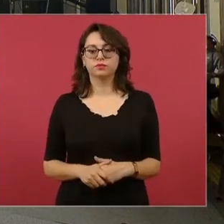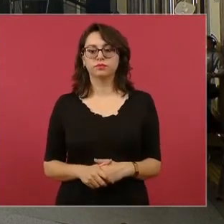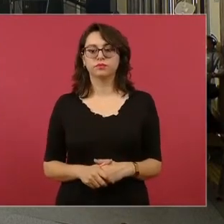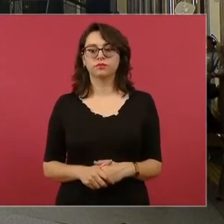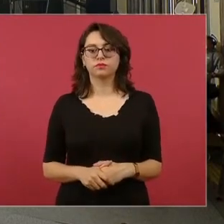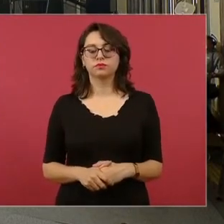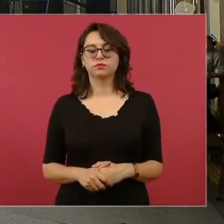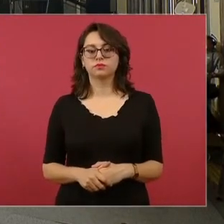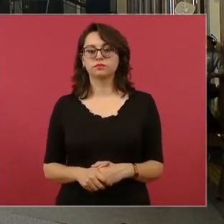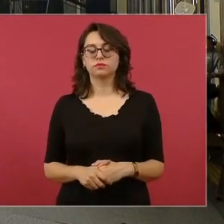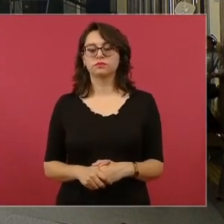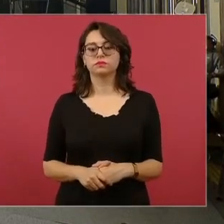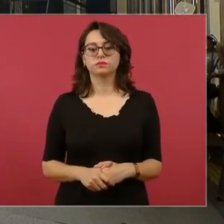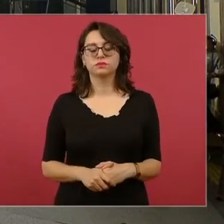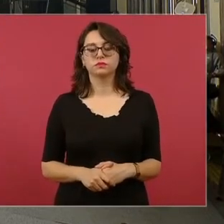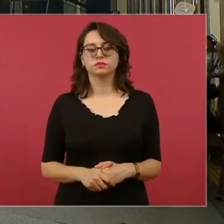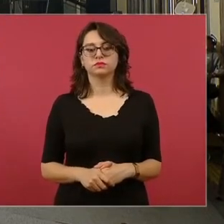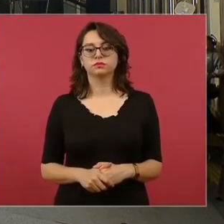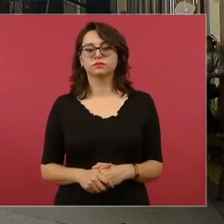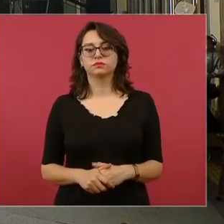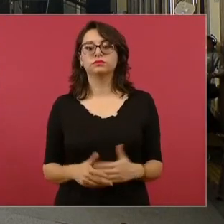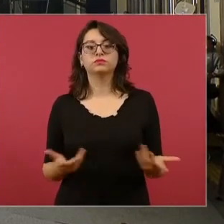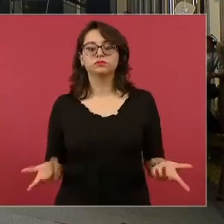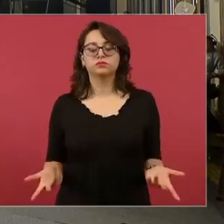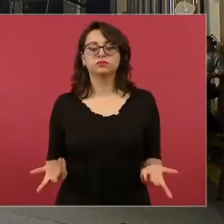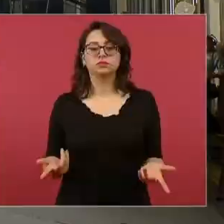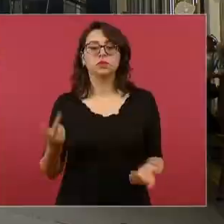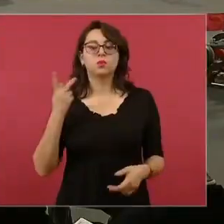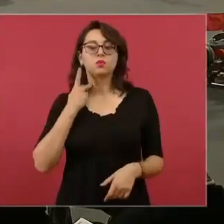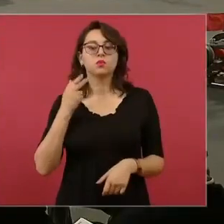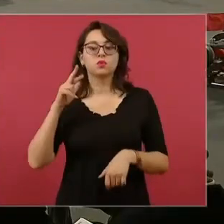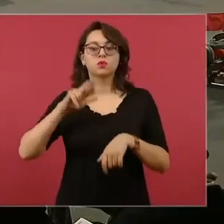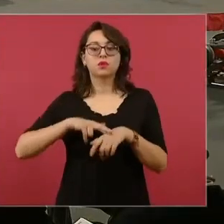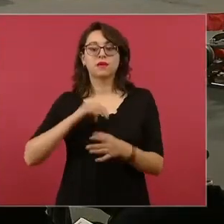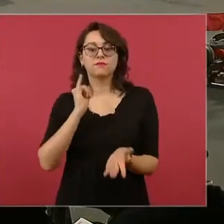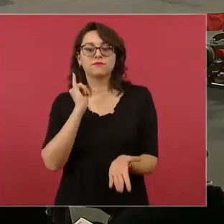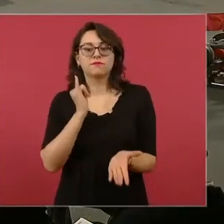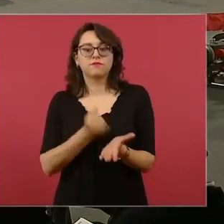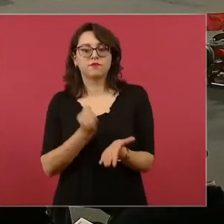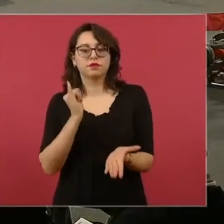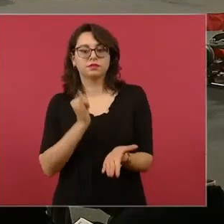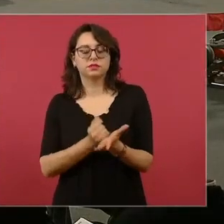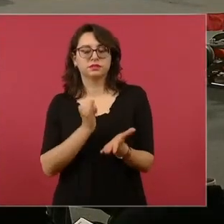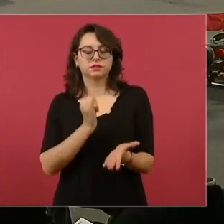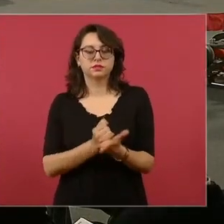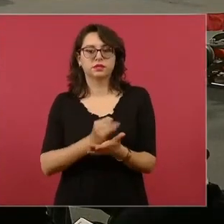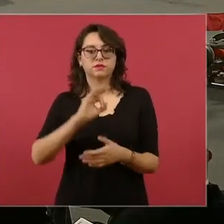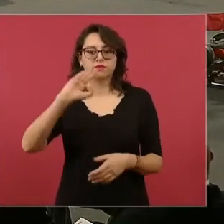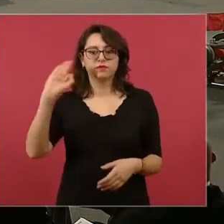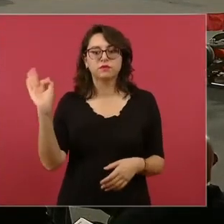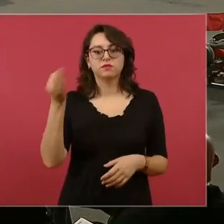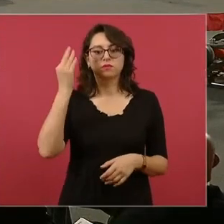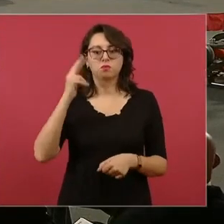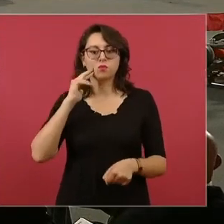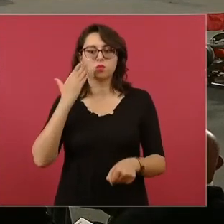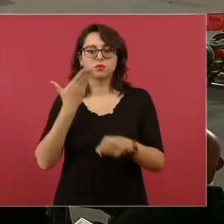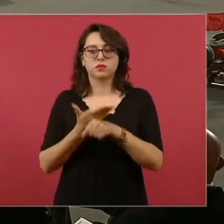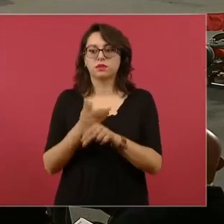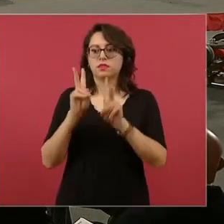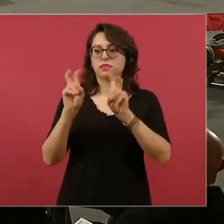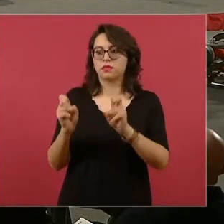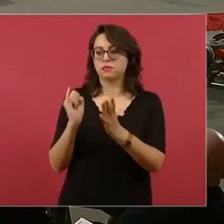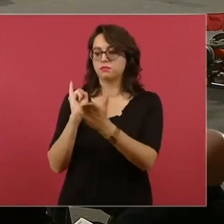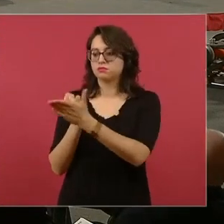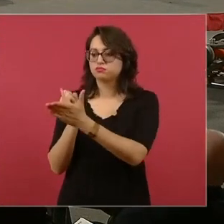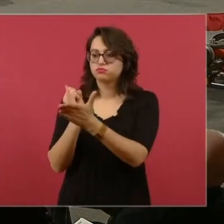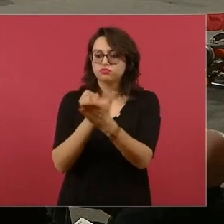Como saben, la Procuraduría Fiscal de la Federación es la responsable de representar el interés fiscal de la Federación y presentar las